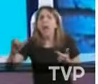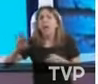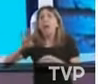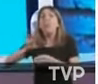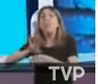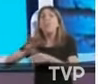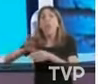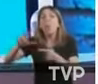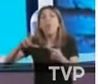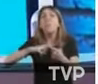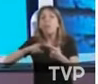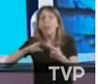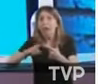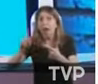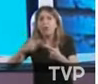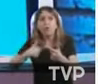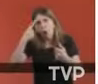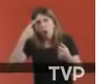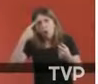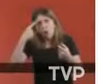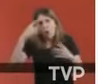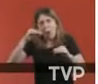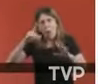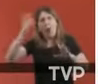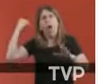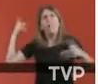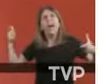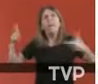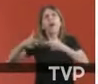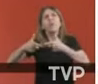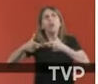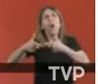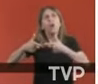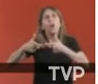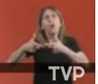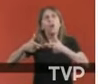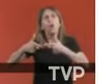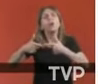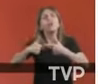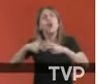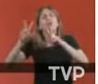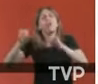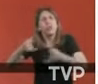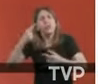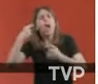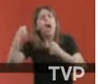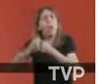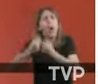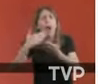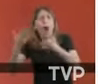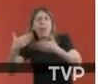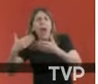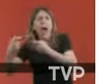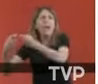he avalado o he estado presente. Yo no me acuerdo de haber estado presente en ninguna reunión donde yo he estado de acuerdo en la negociación con los bonoleros